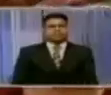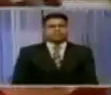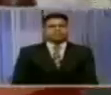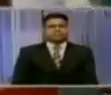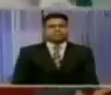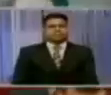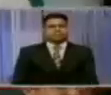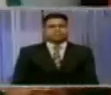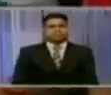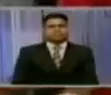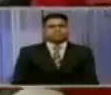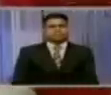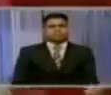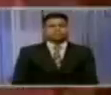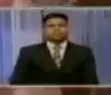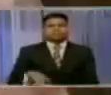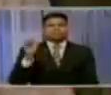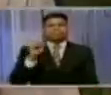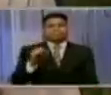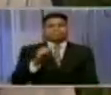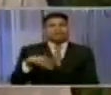Así, así.